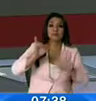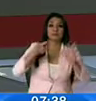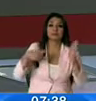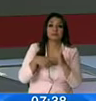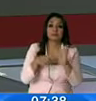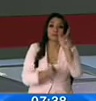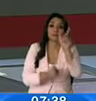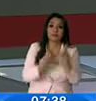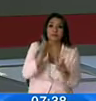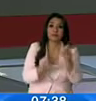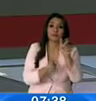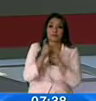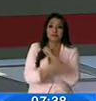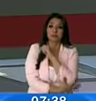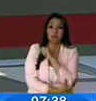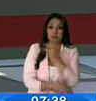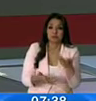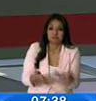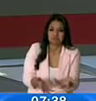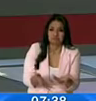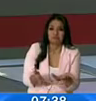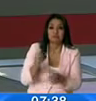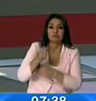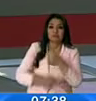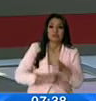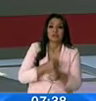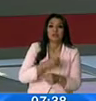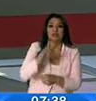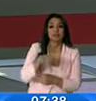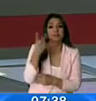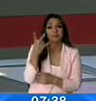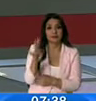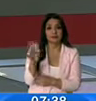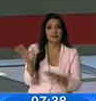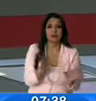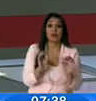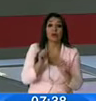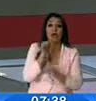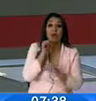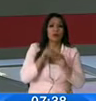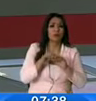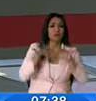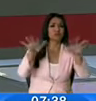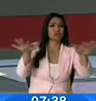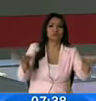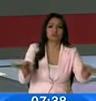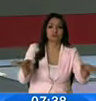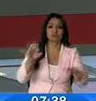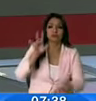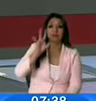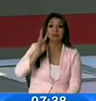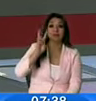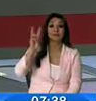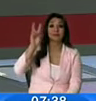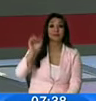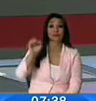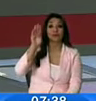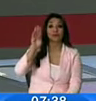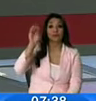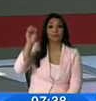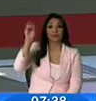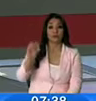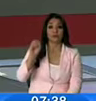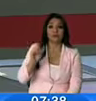hayan salido de la pobreza en el año 2017, o que la cobertura de agua haya pasado del